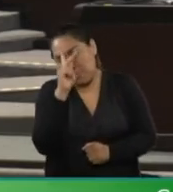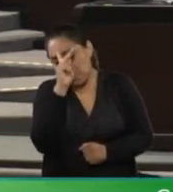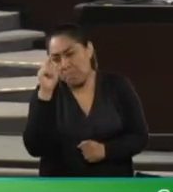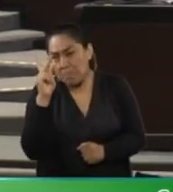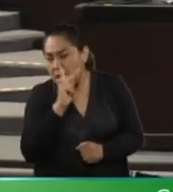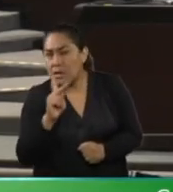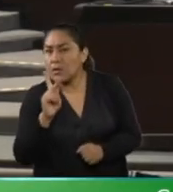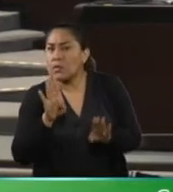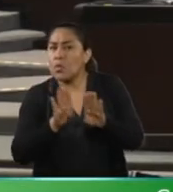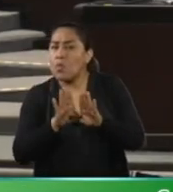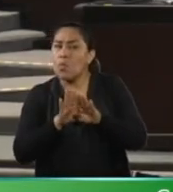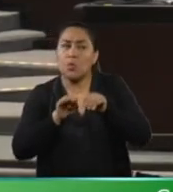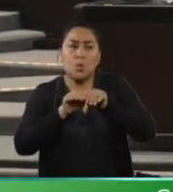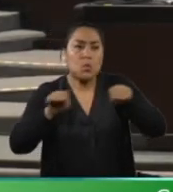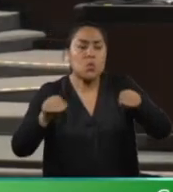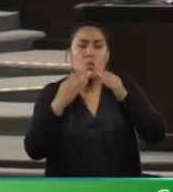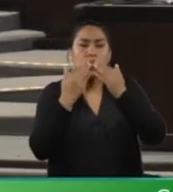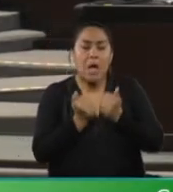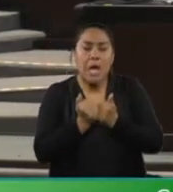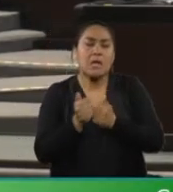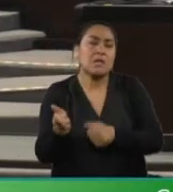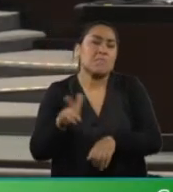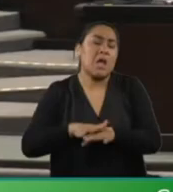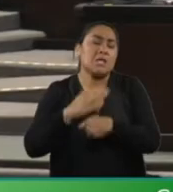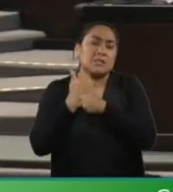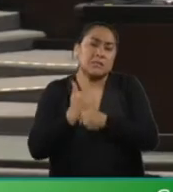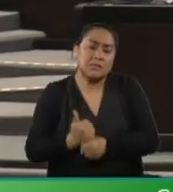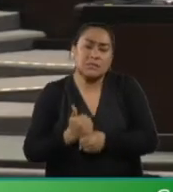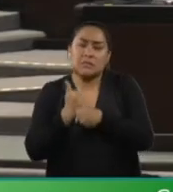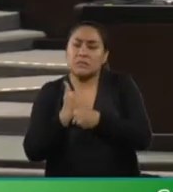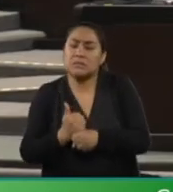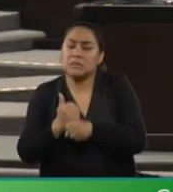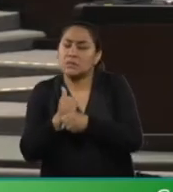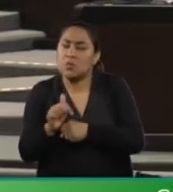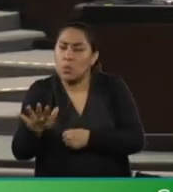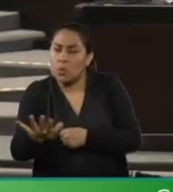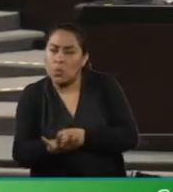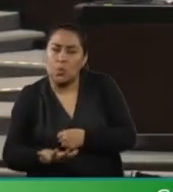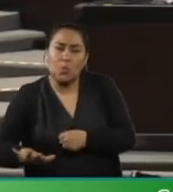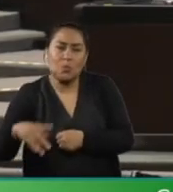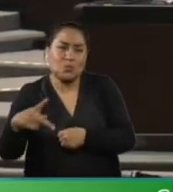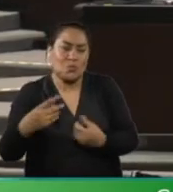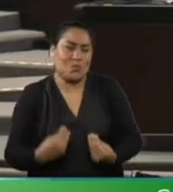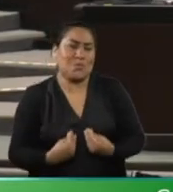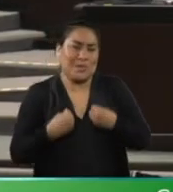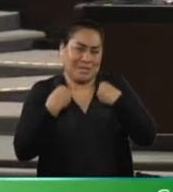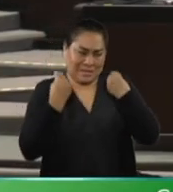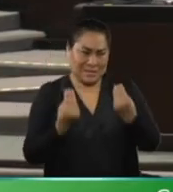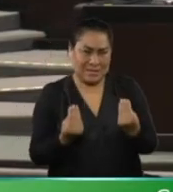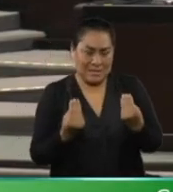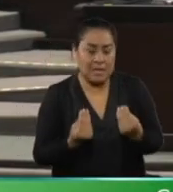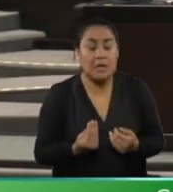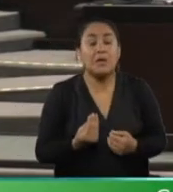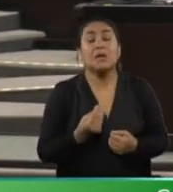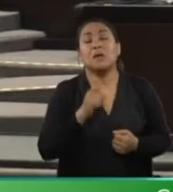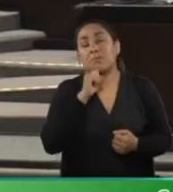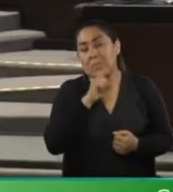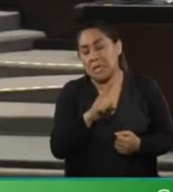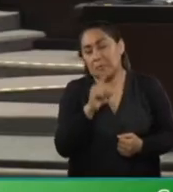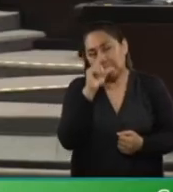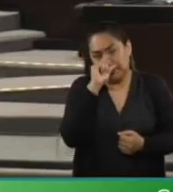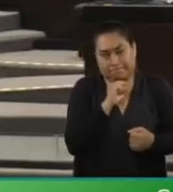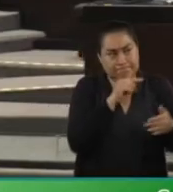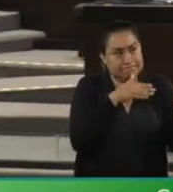la desigualdad, afectando transversalmente todos los ámbitos de la vida humana y amplificando las